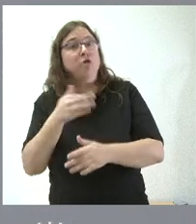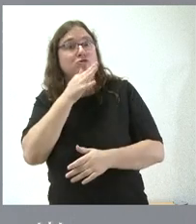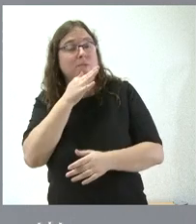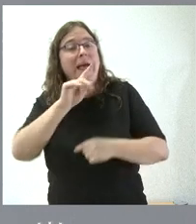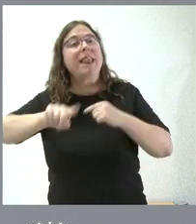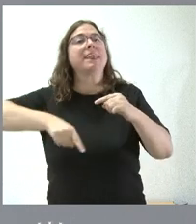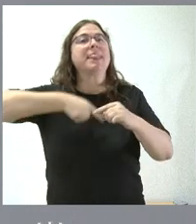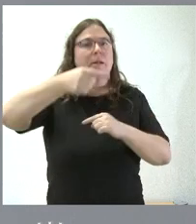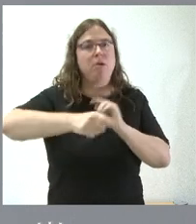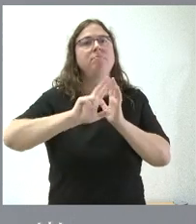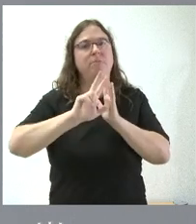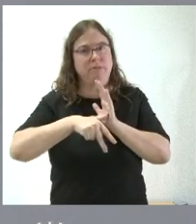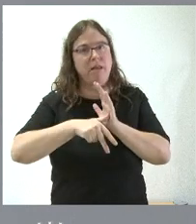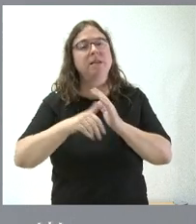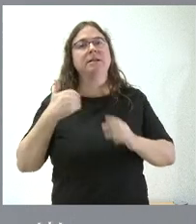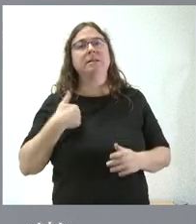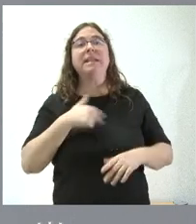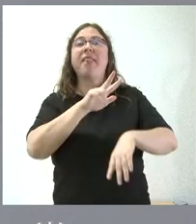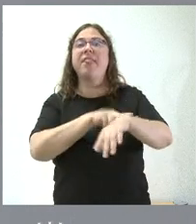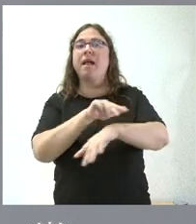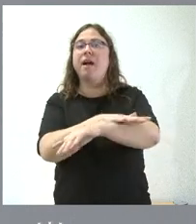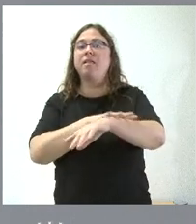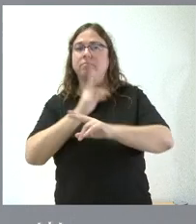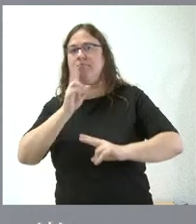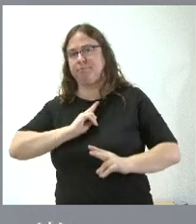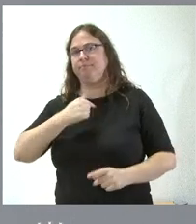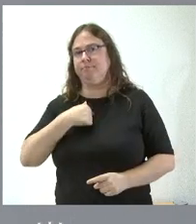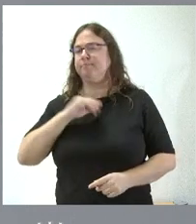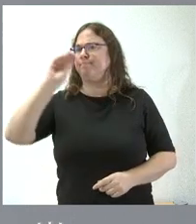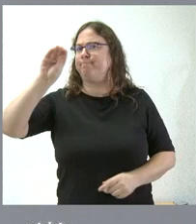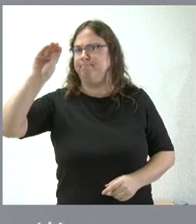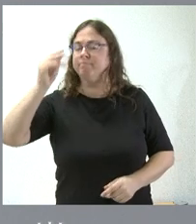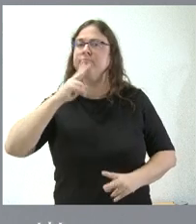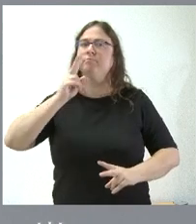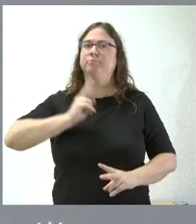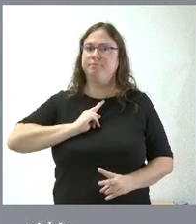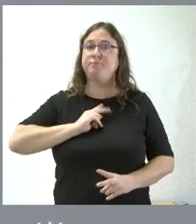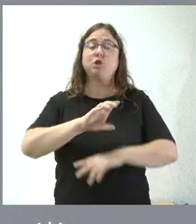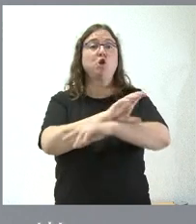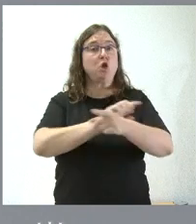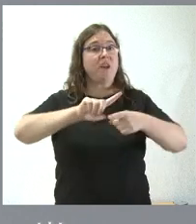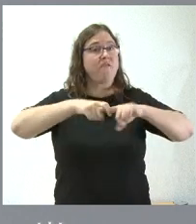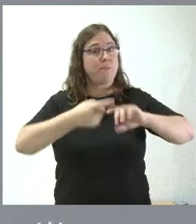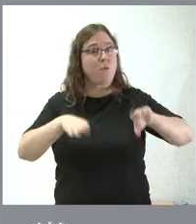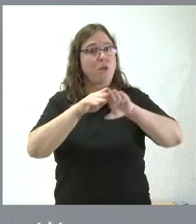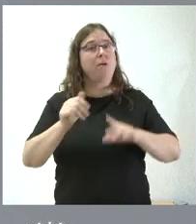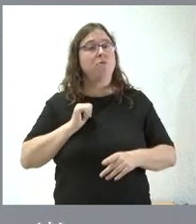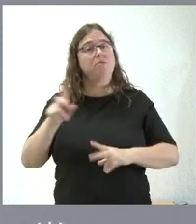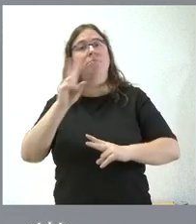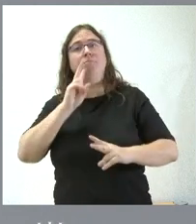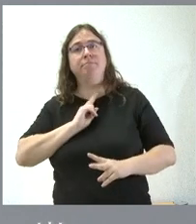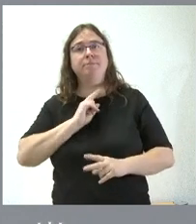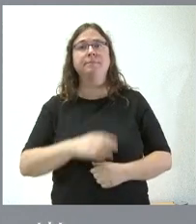que posteriormente la delegada del gobierno respondió a la llamada que le había hecho la consejera de familia e igualdad de